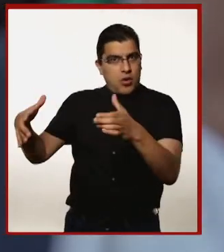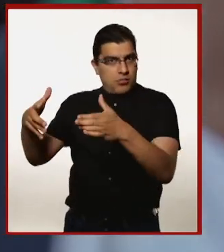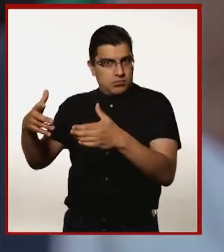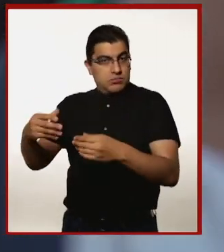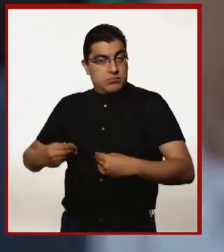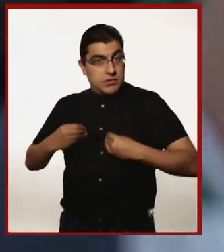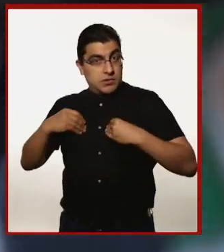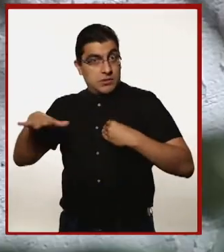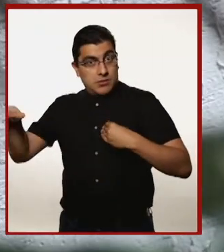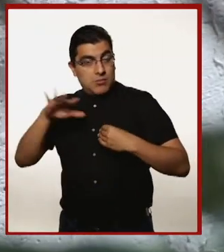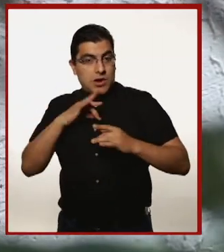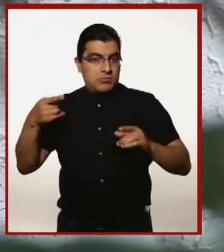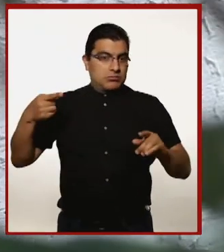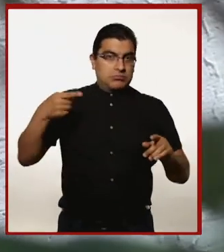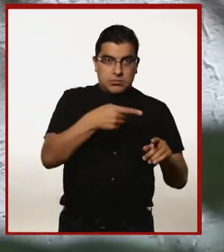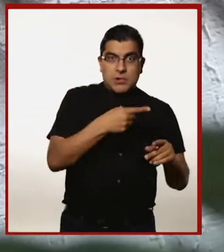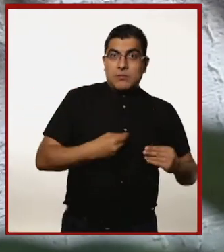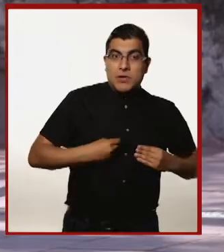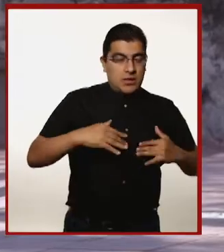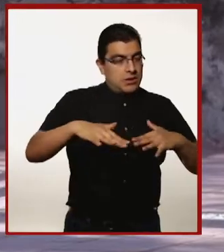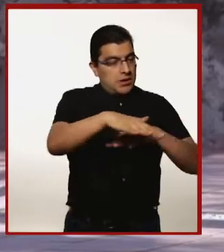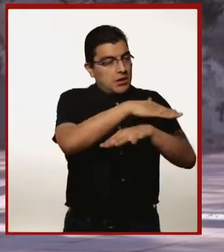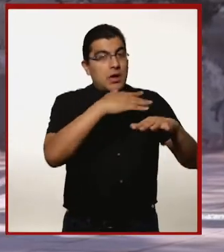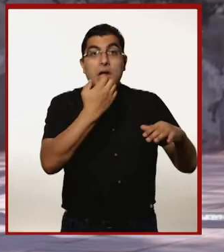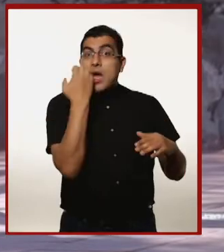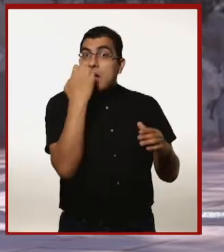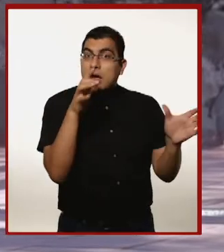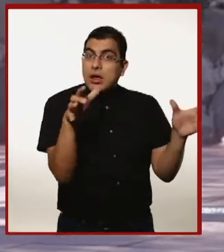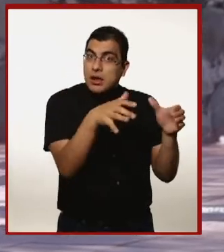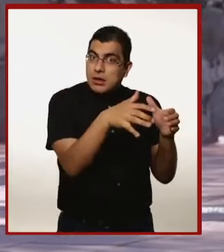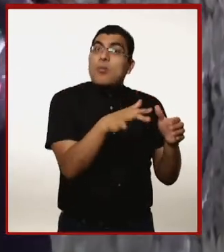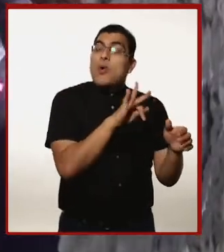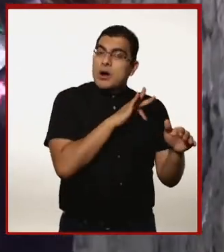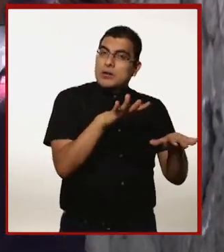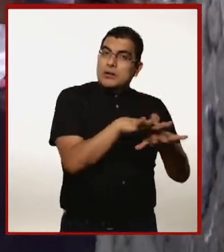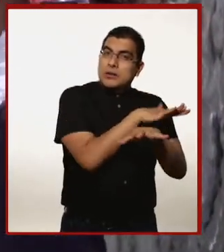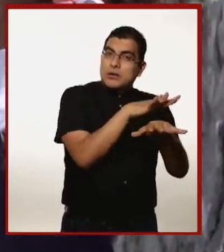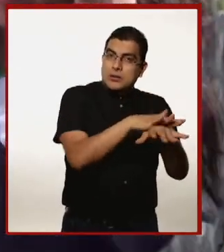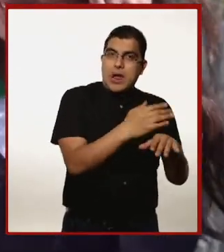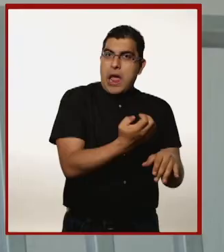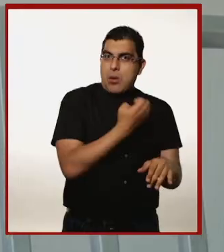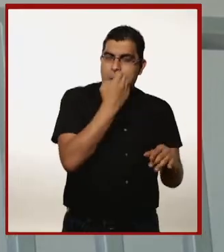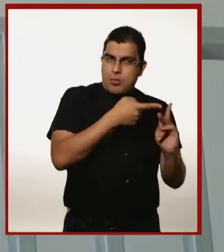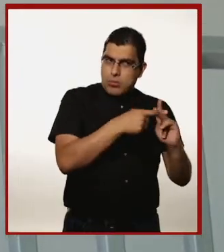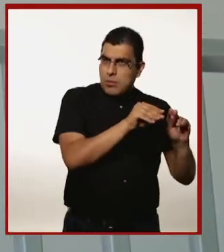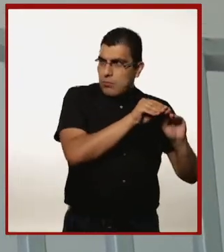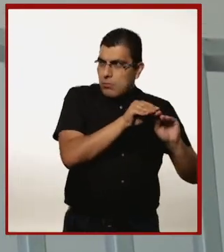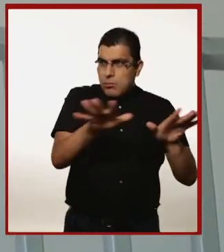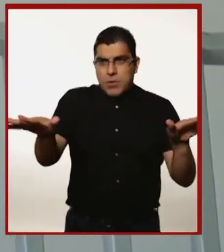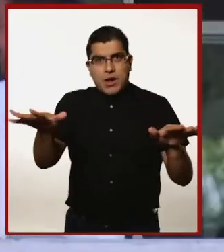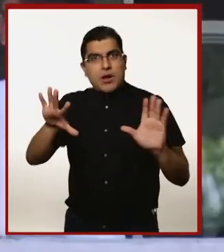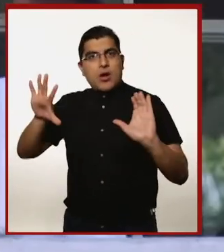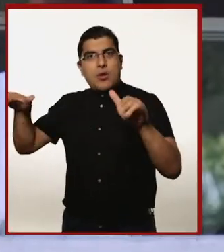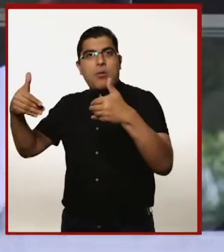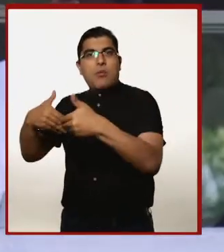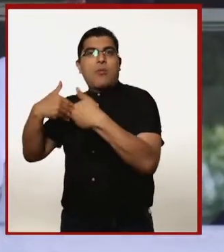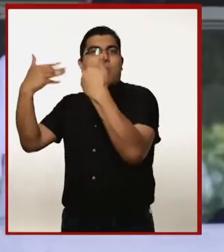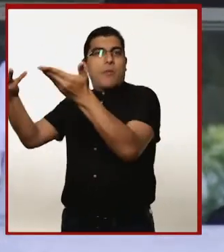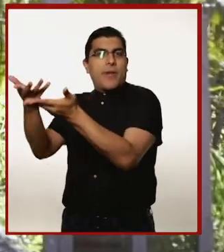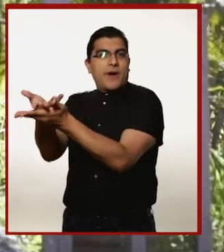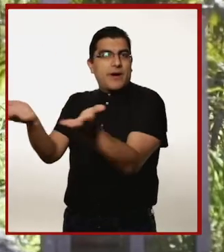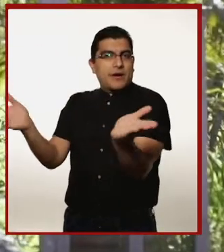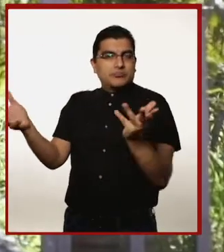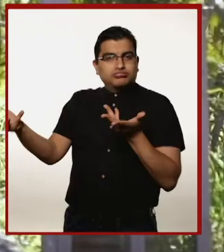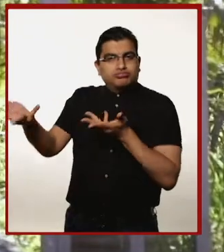vida de la comunidad puede afectar drásticamente la dinámica que se genera en la escuela, pero también la escuela tiene un impacto sobre lo que ocurre